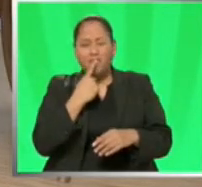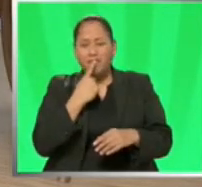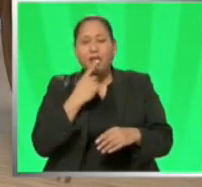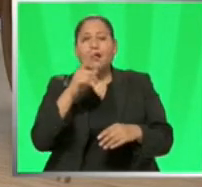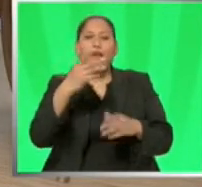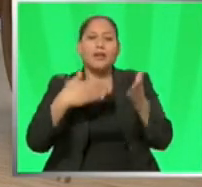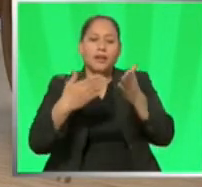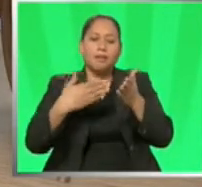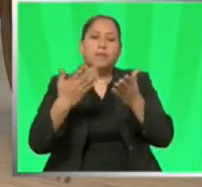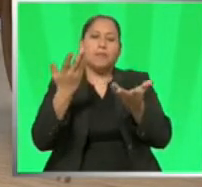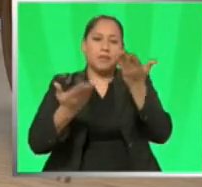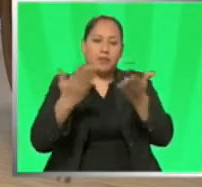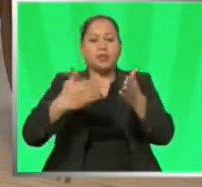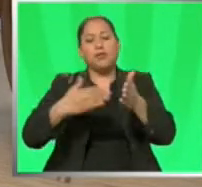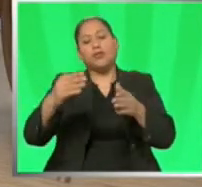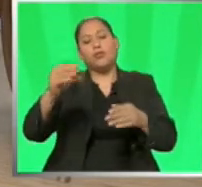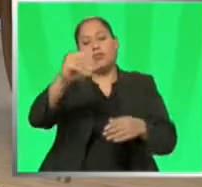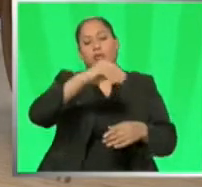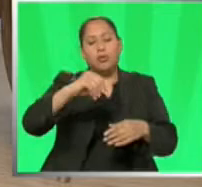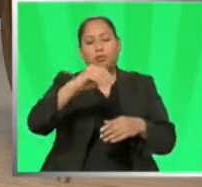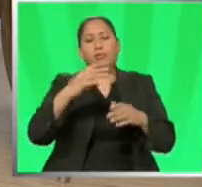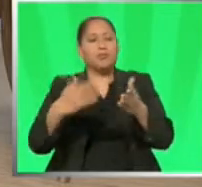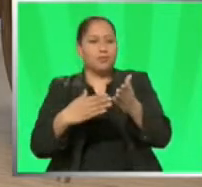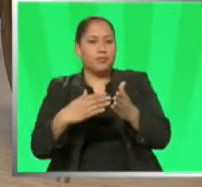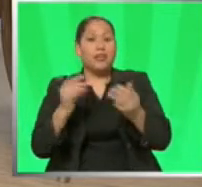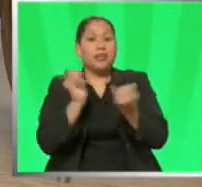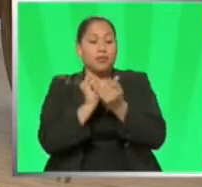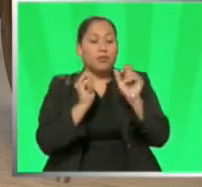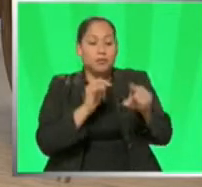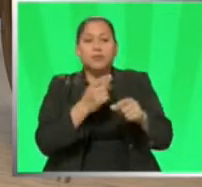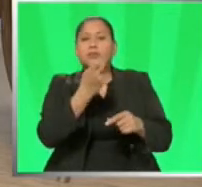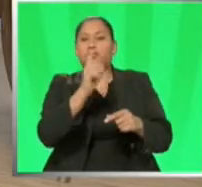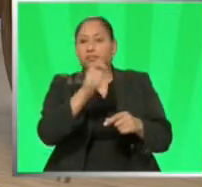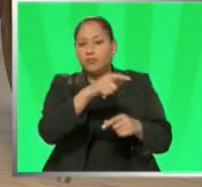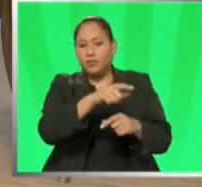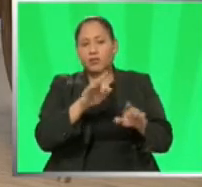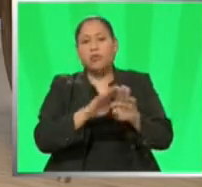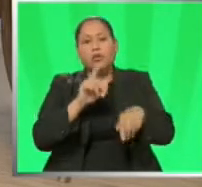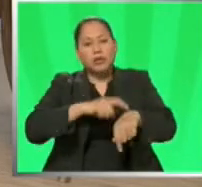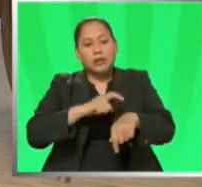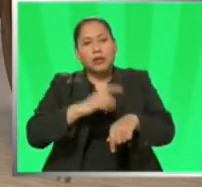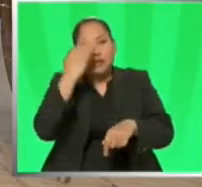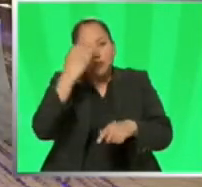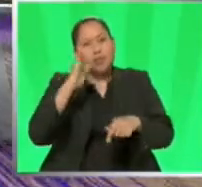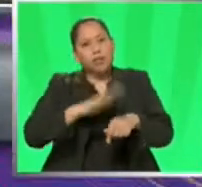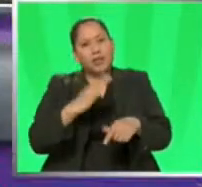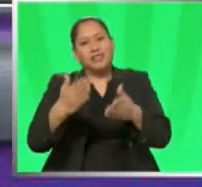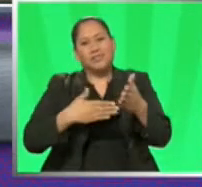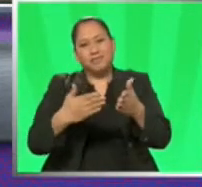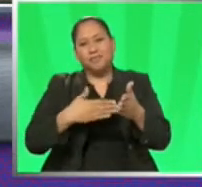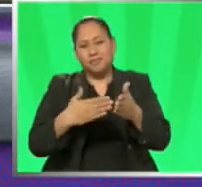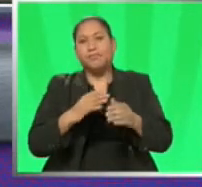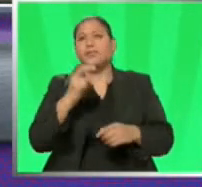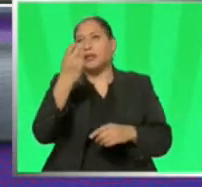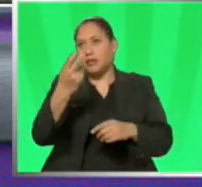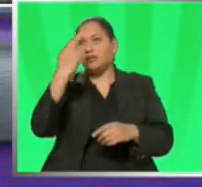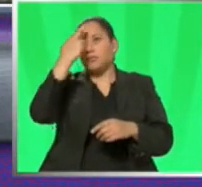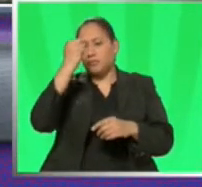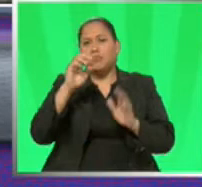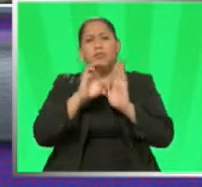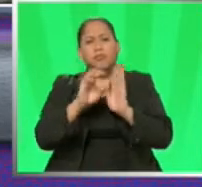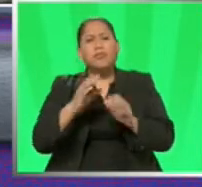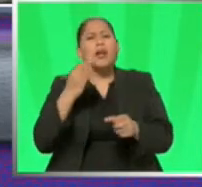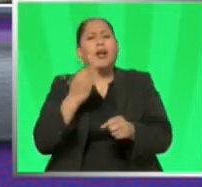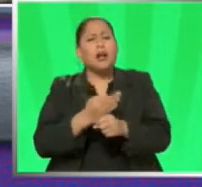tú le vayas agregando. Y aparte, pues es algo que implica un poco más de tiempo de preparación. Así es. Entonces, ¿qué es